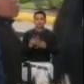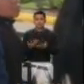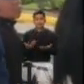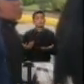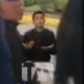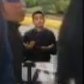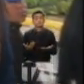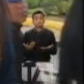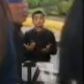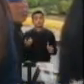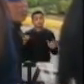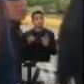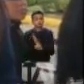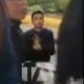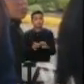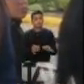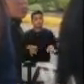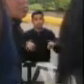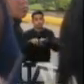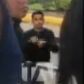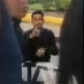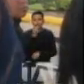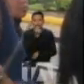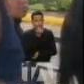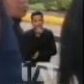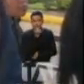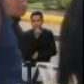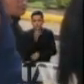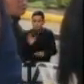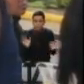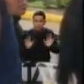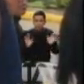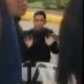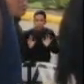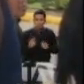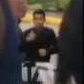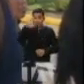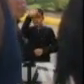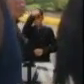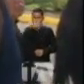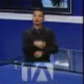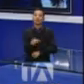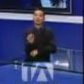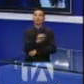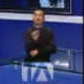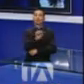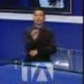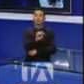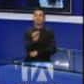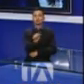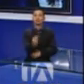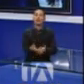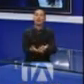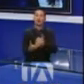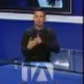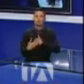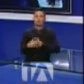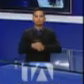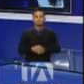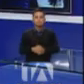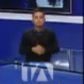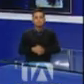es importante denunciarlo, no hay que callar, ya lo saben, lo pueden hacer desde el conductor, él les va a brindar ayuda. Vamos al estudio, buenos días.